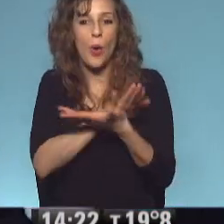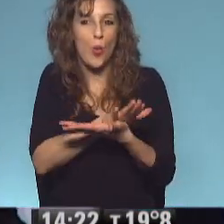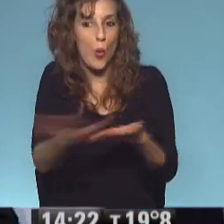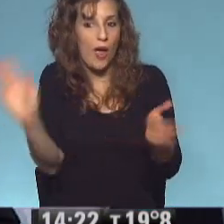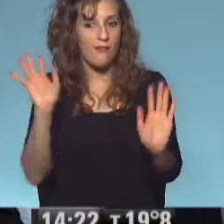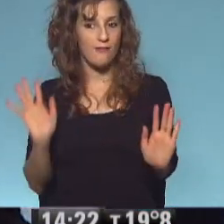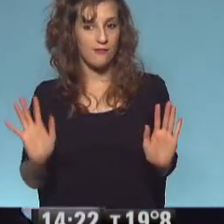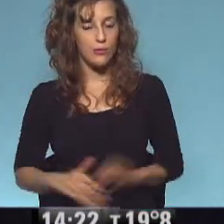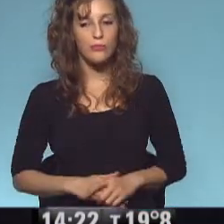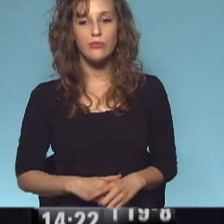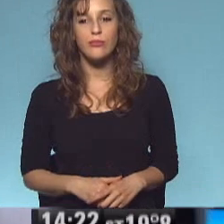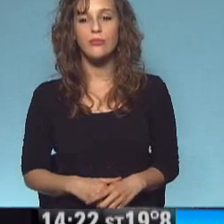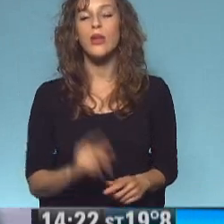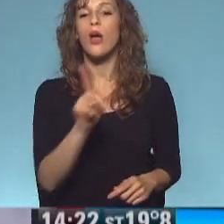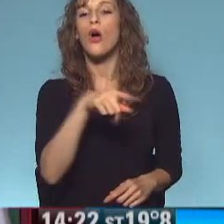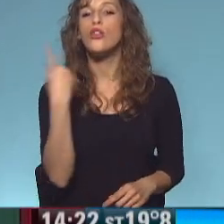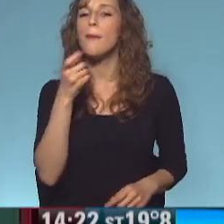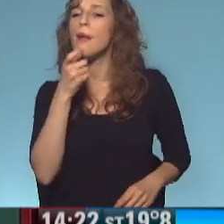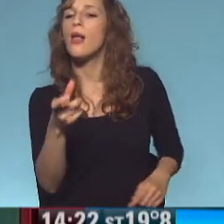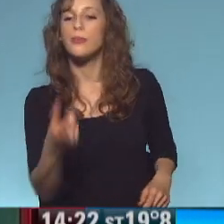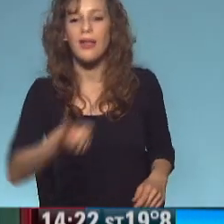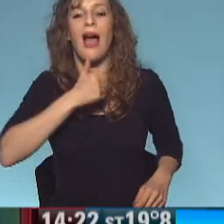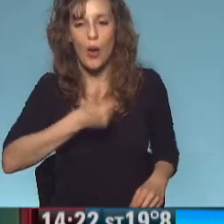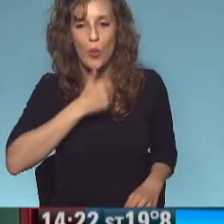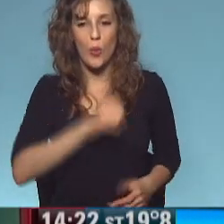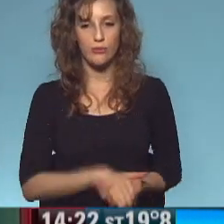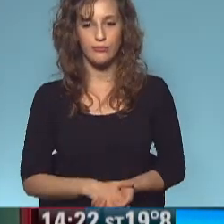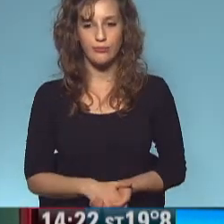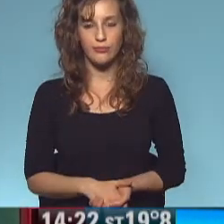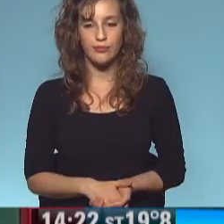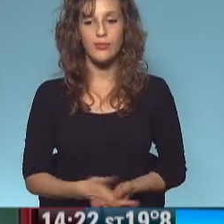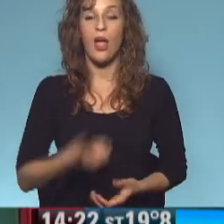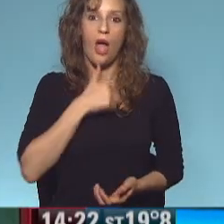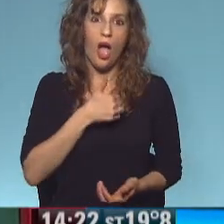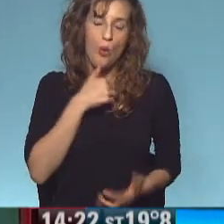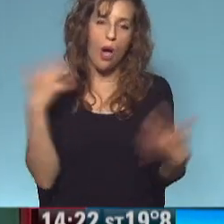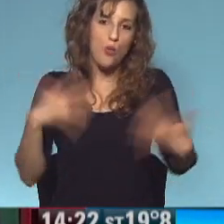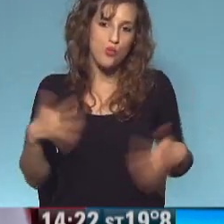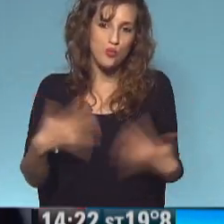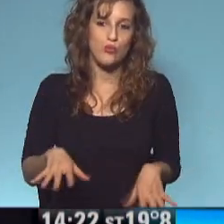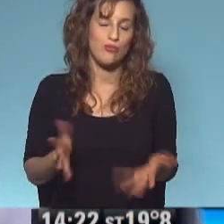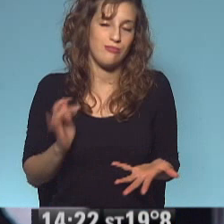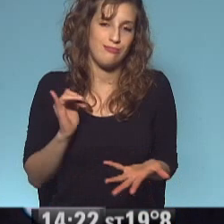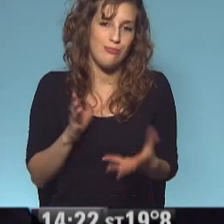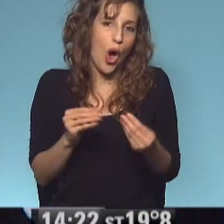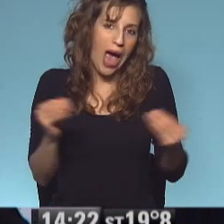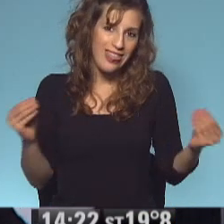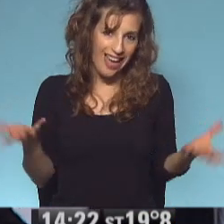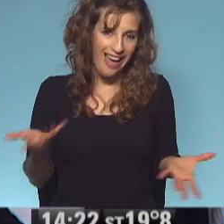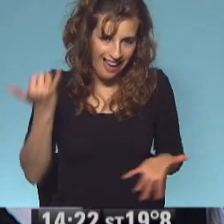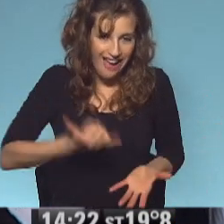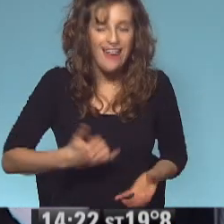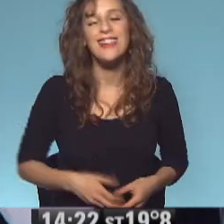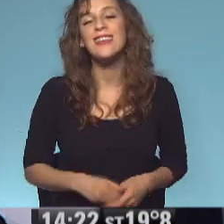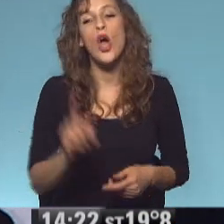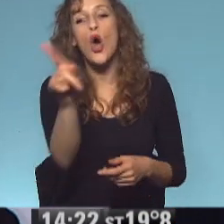había? Agua. Agua. Agua, bueno. Muy mojada. Muy mojada el agua. Muy mojada. ¿Y otra mojadísima,